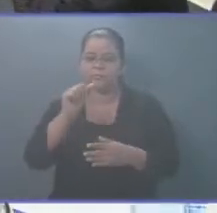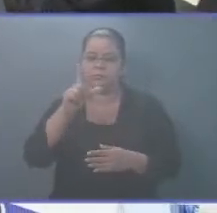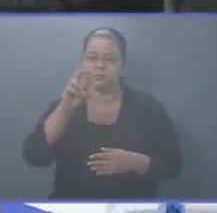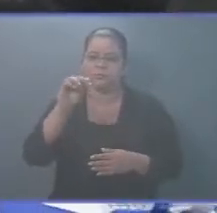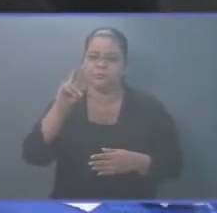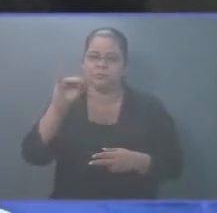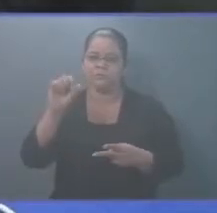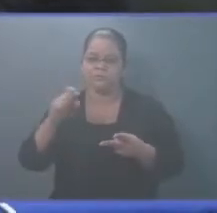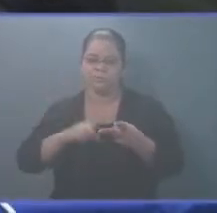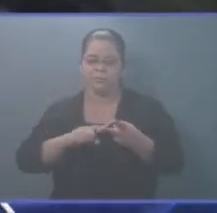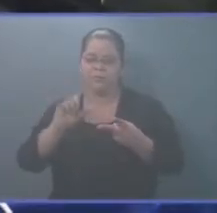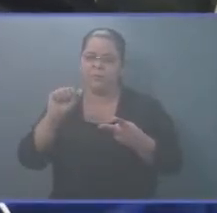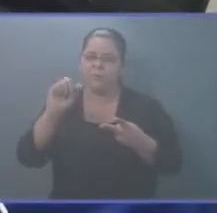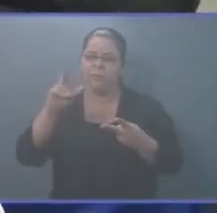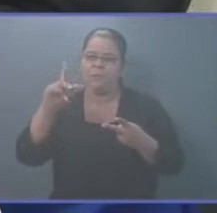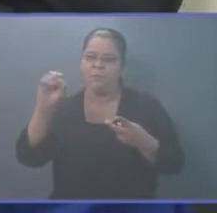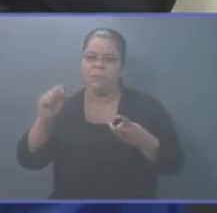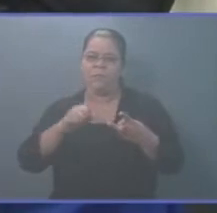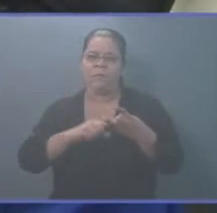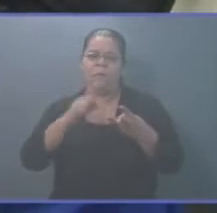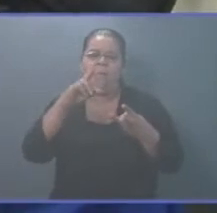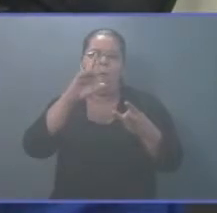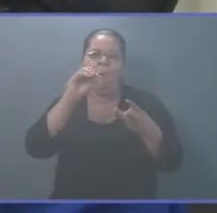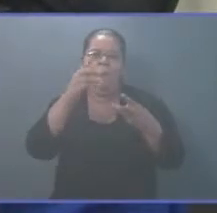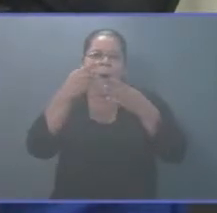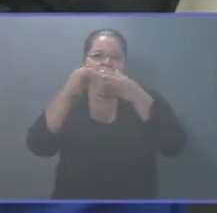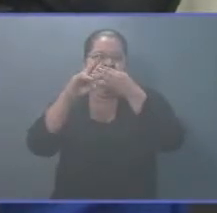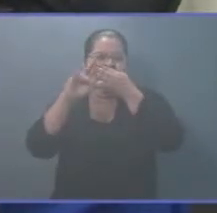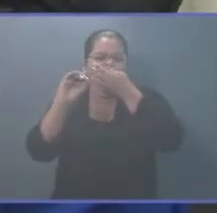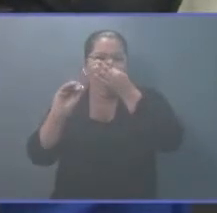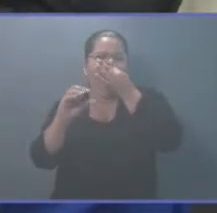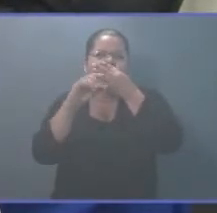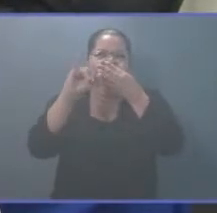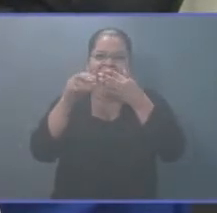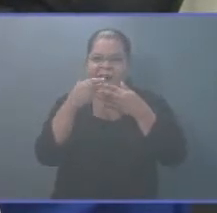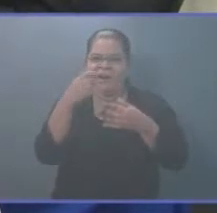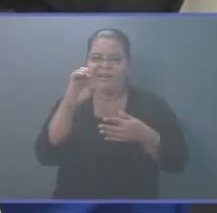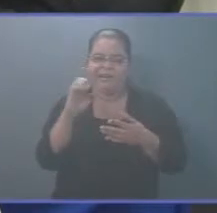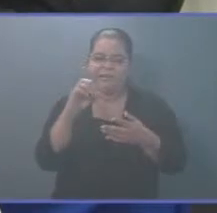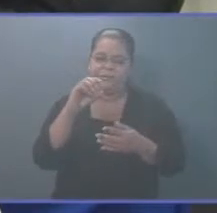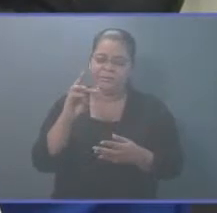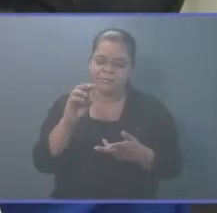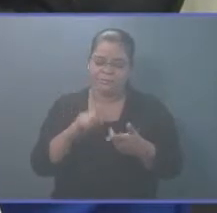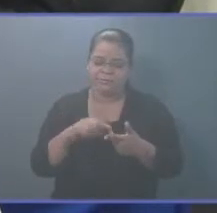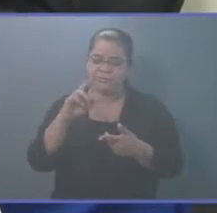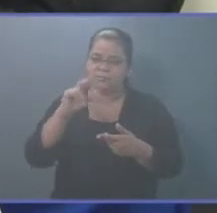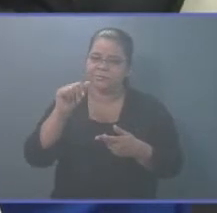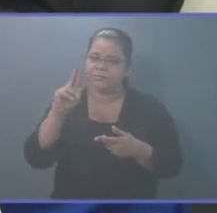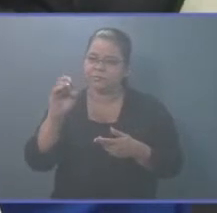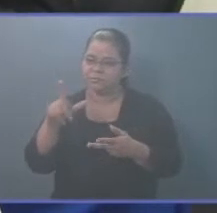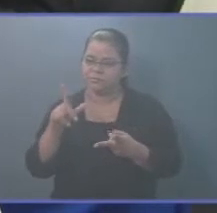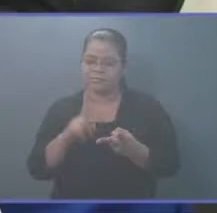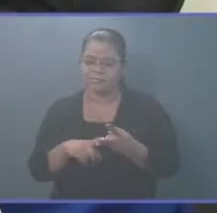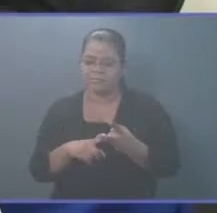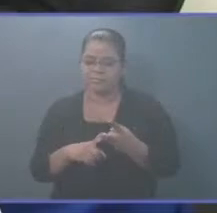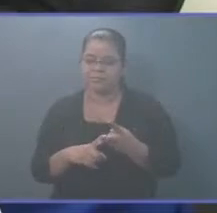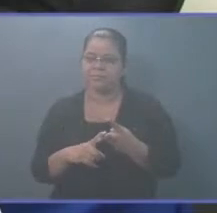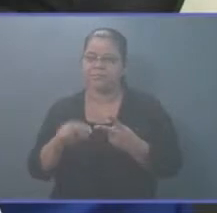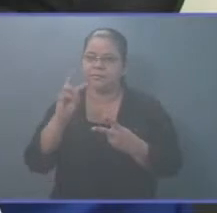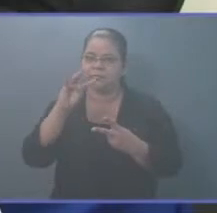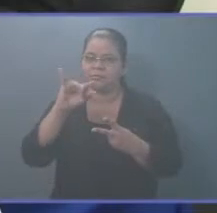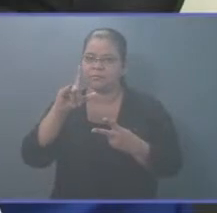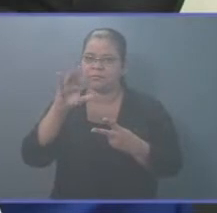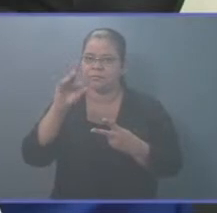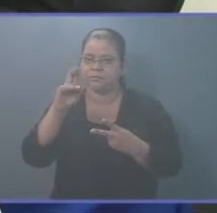Rivas, Carlos Alberto García, Rodrigo Ávila Vilés, Jorge Uriel Mazariego, Raúl Beltrán Bonilla,